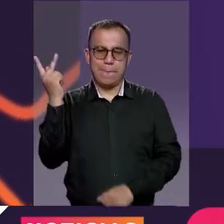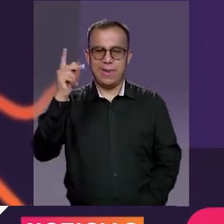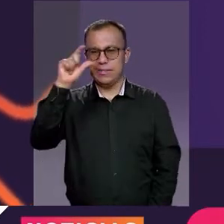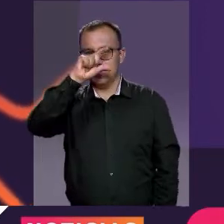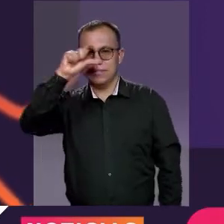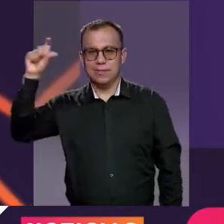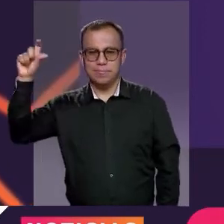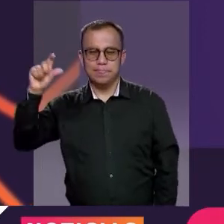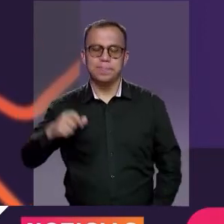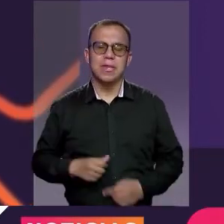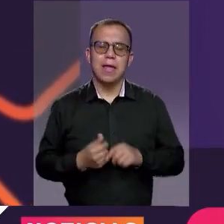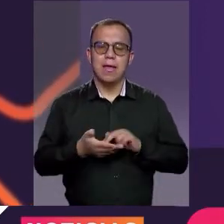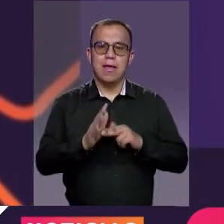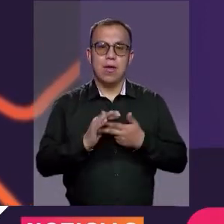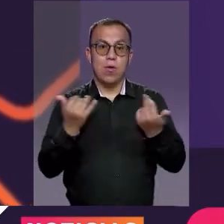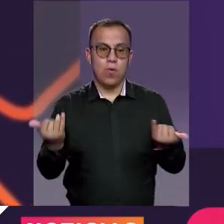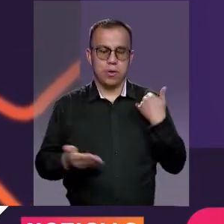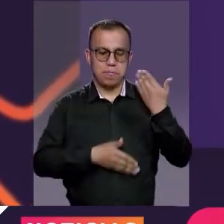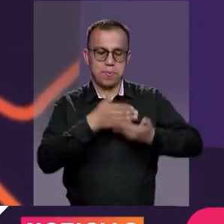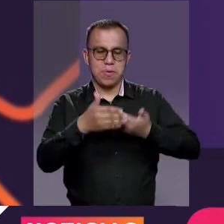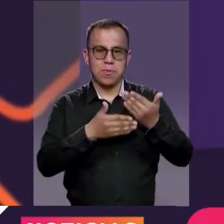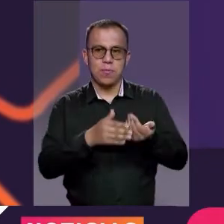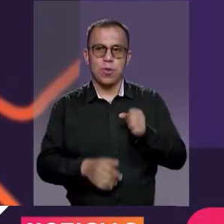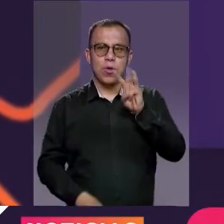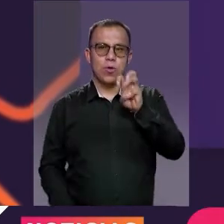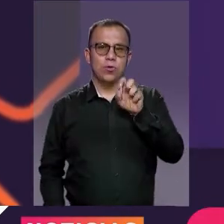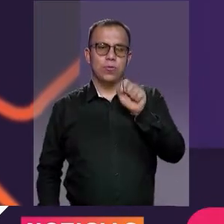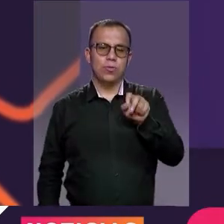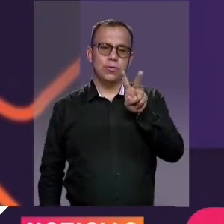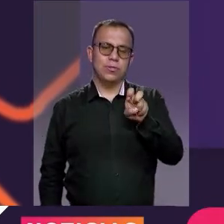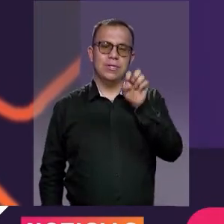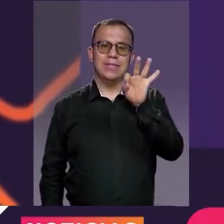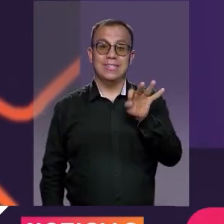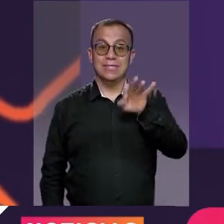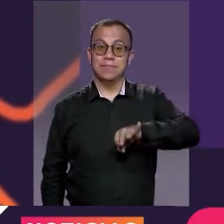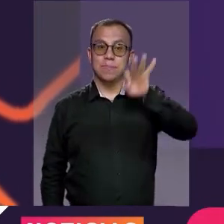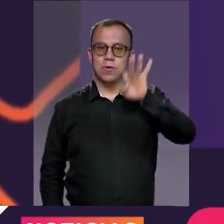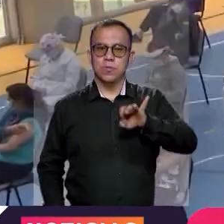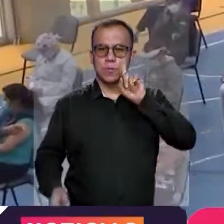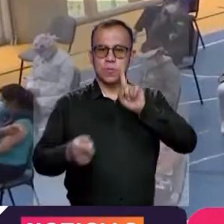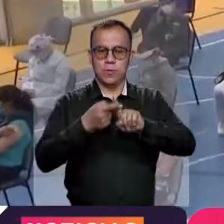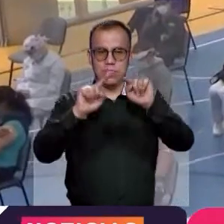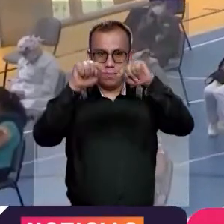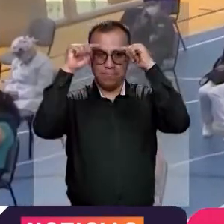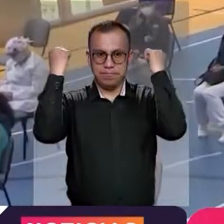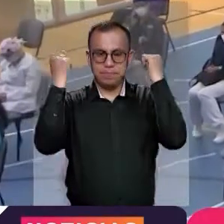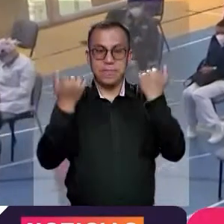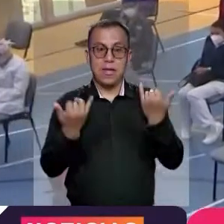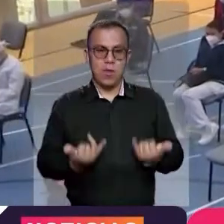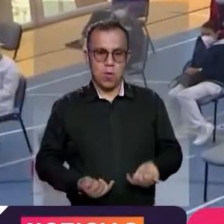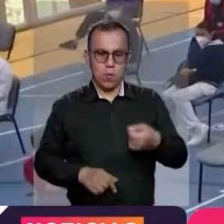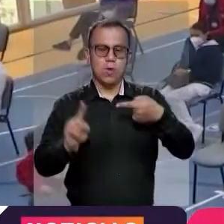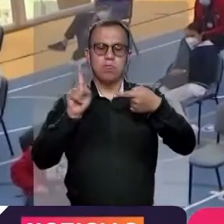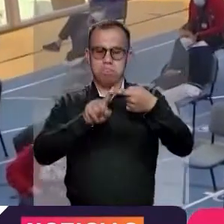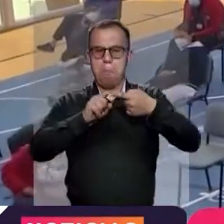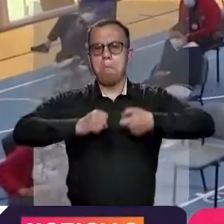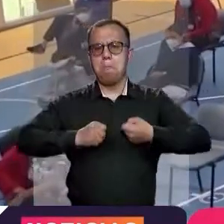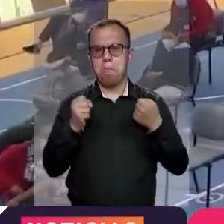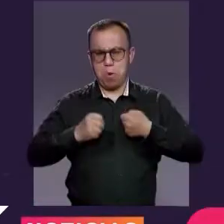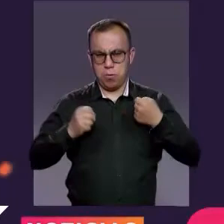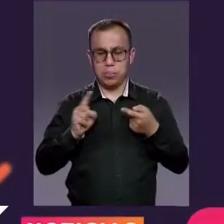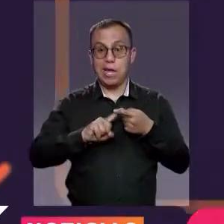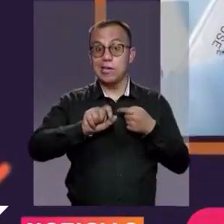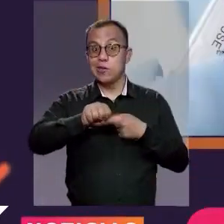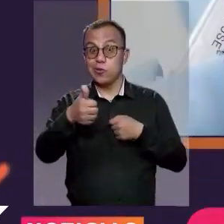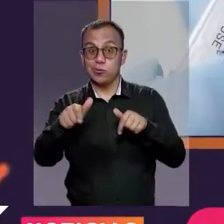5.792.810 personas, dando hasta el momento un avance del 8,73% de la meta proyectada. Las regiones que llevan la delantera en el avance del